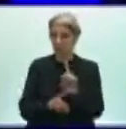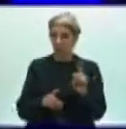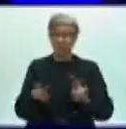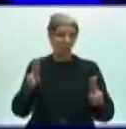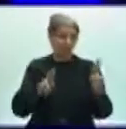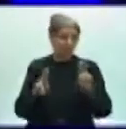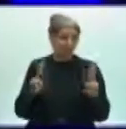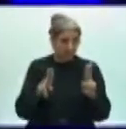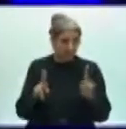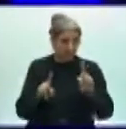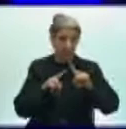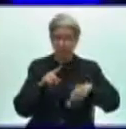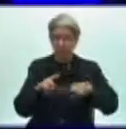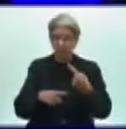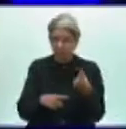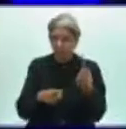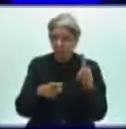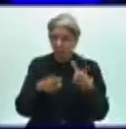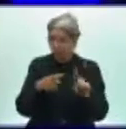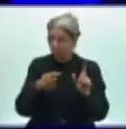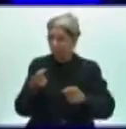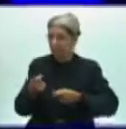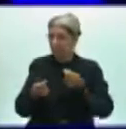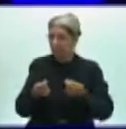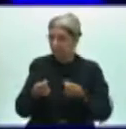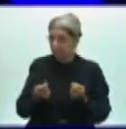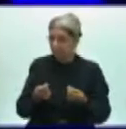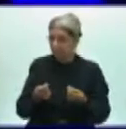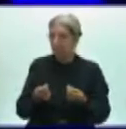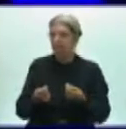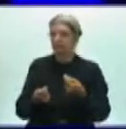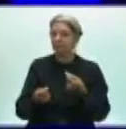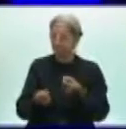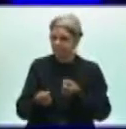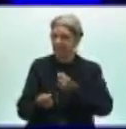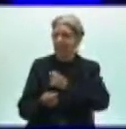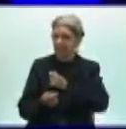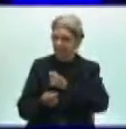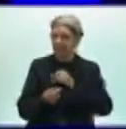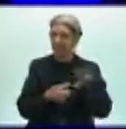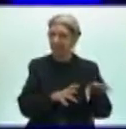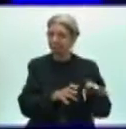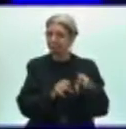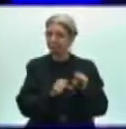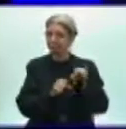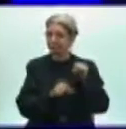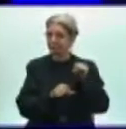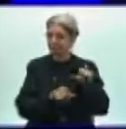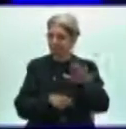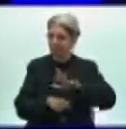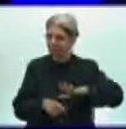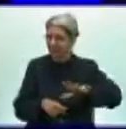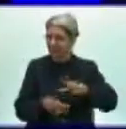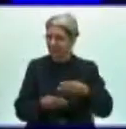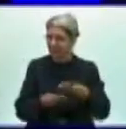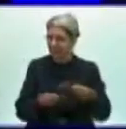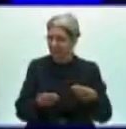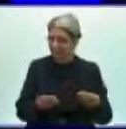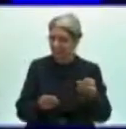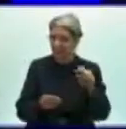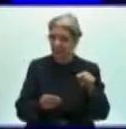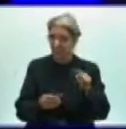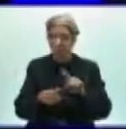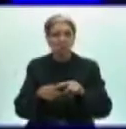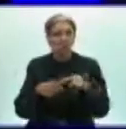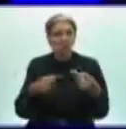esto provocó después otras luchas para poder conquistar este territorio. Pero se preguntarán, ¿por qué conquistar este